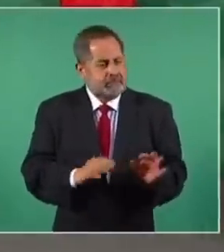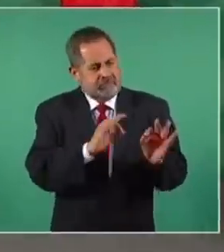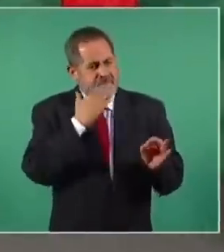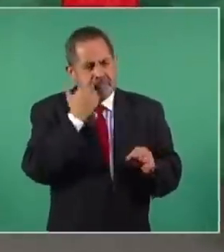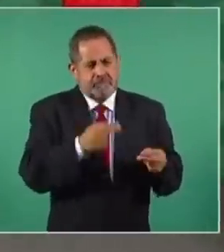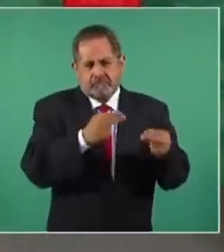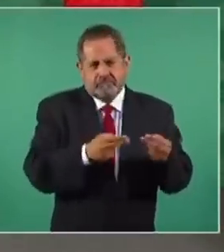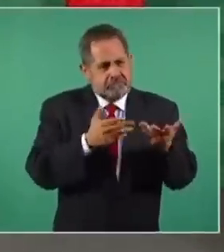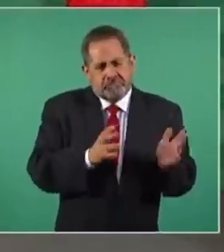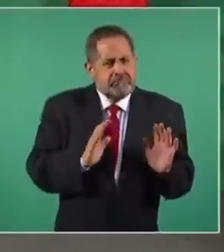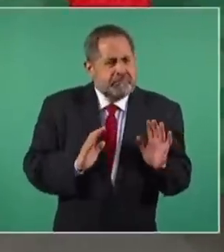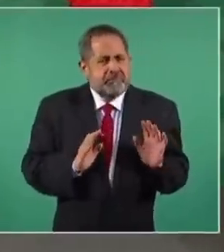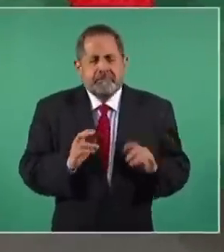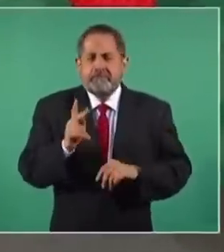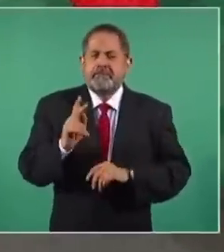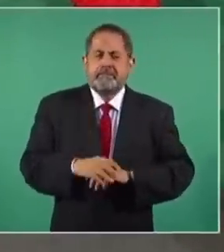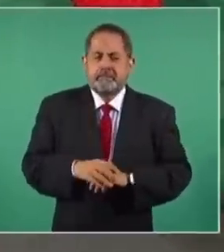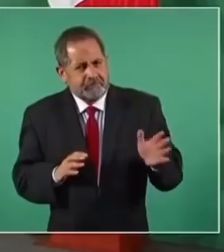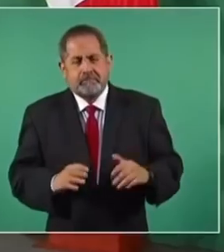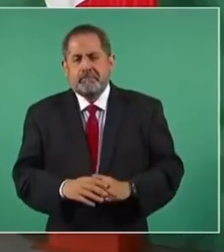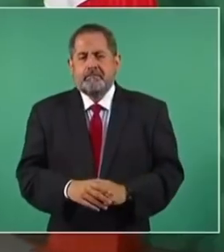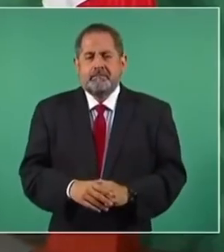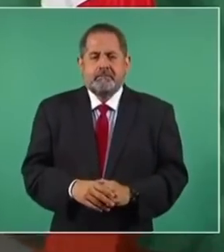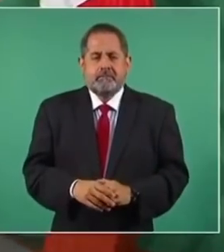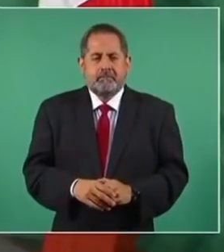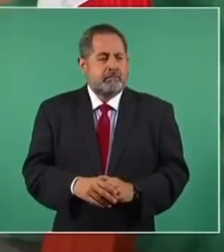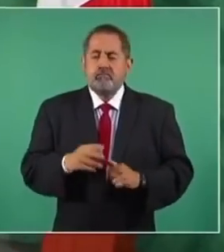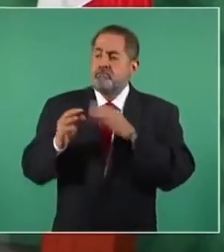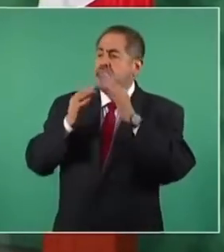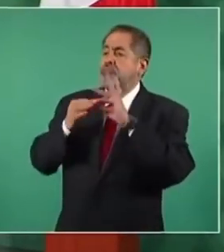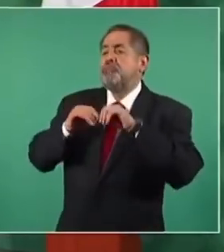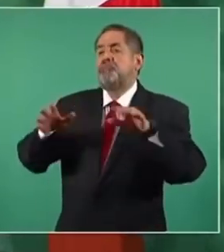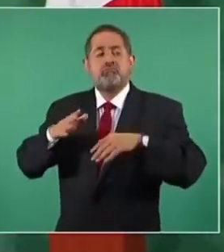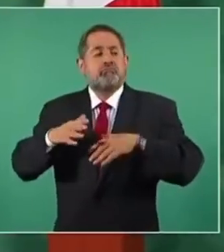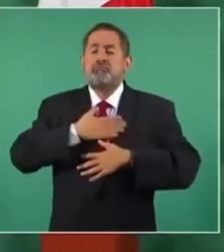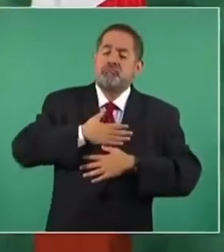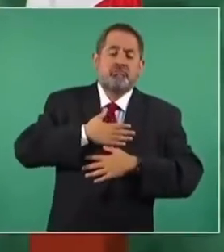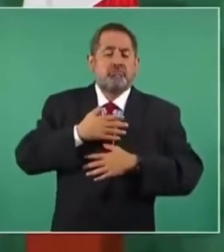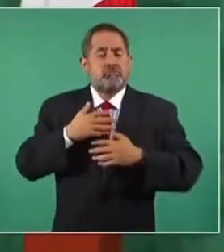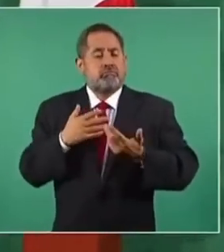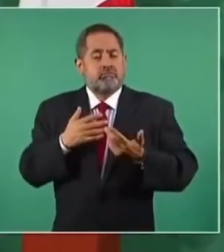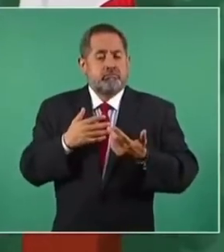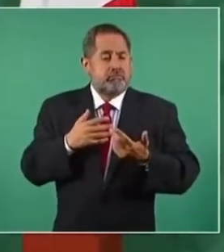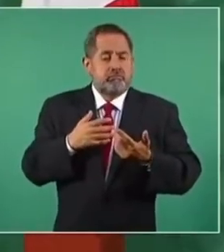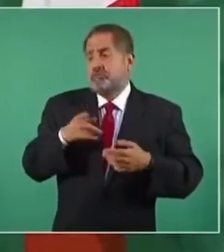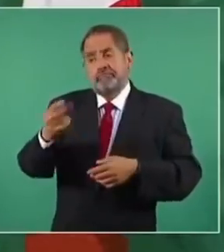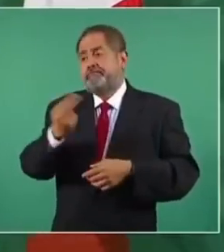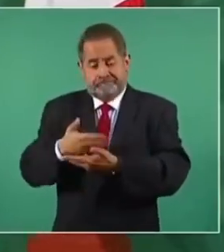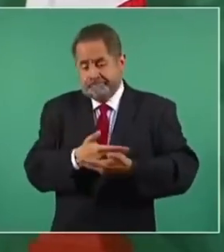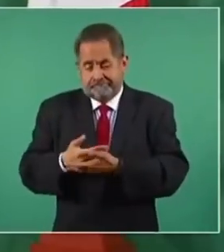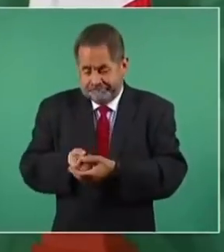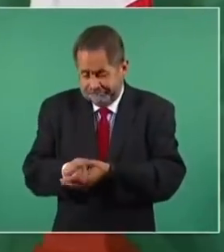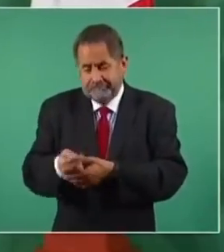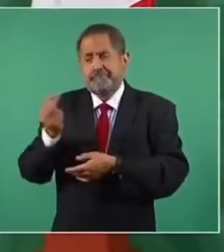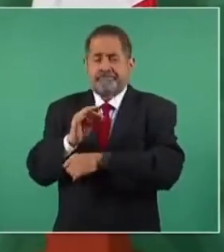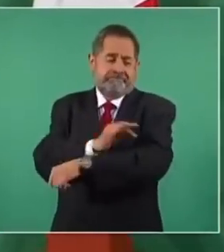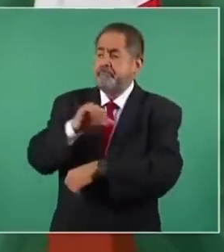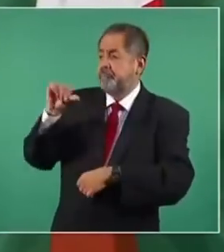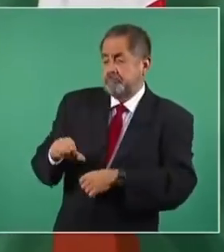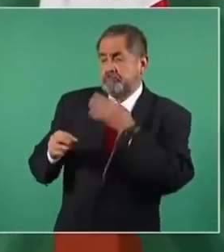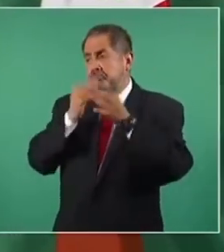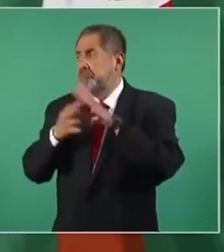legítimo pues que todos quieran vender y promover de que a los recién nacidos pues hay que